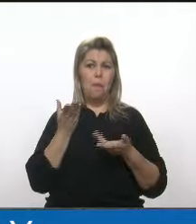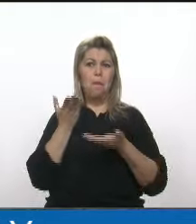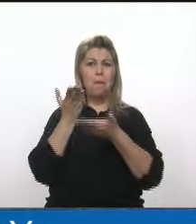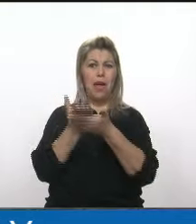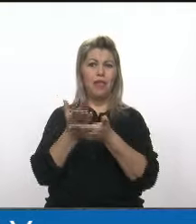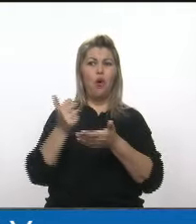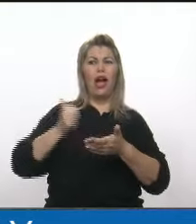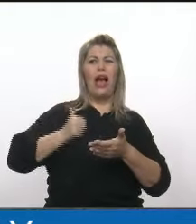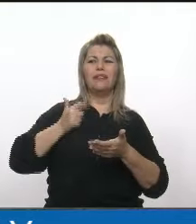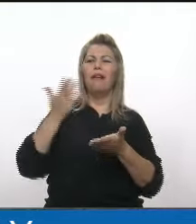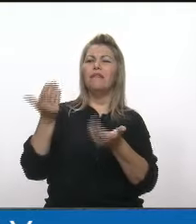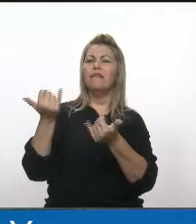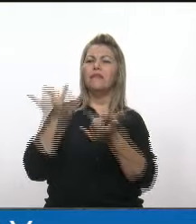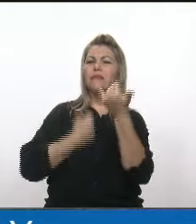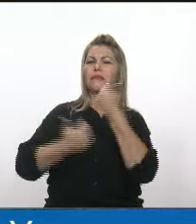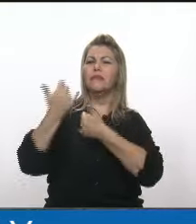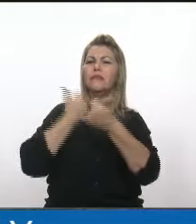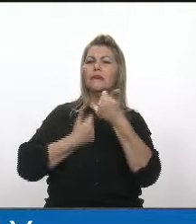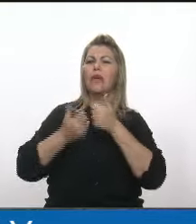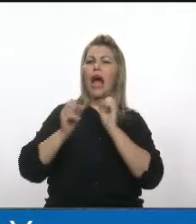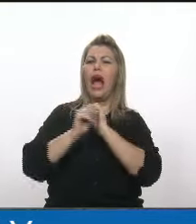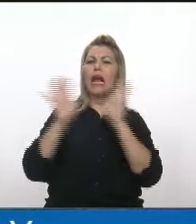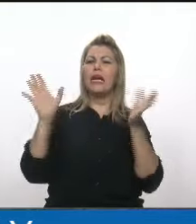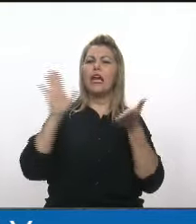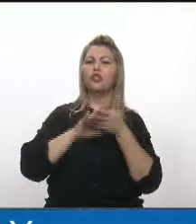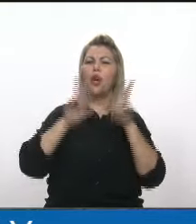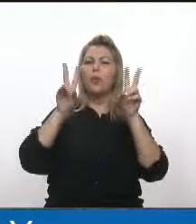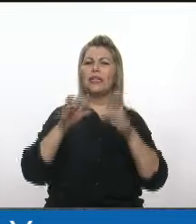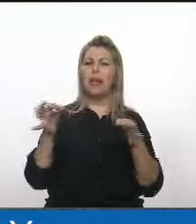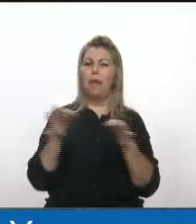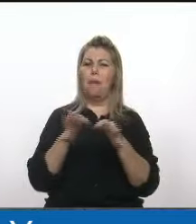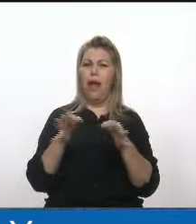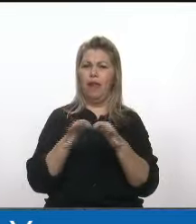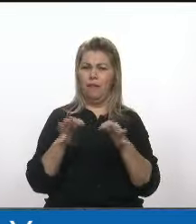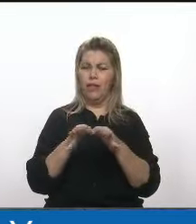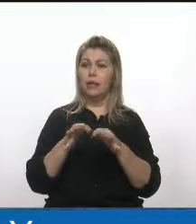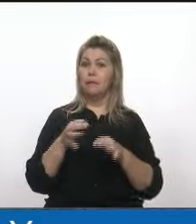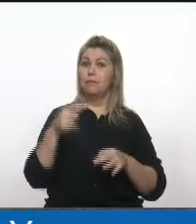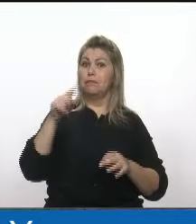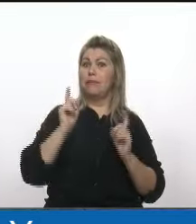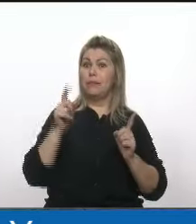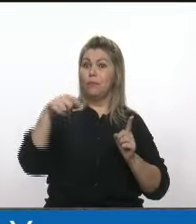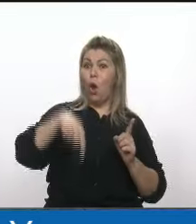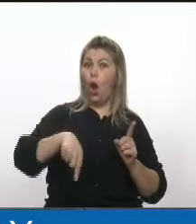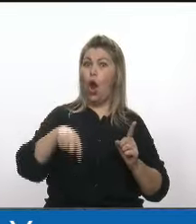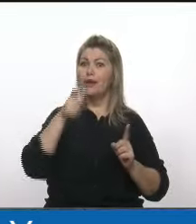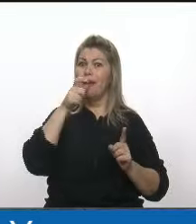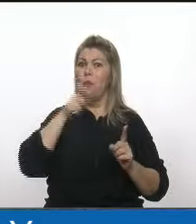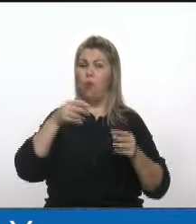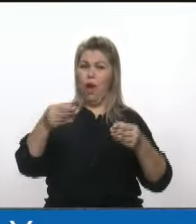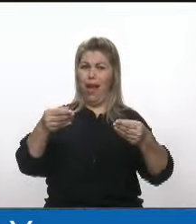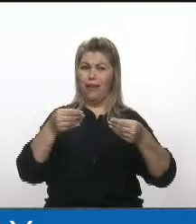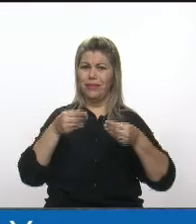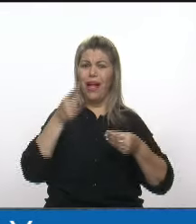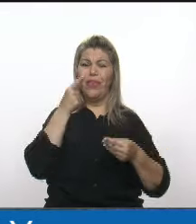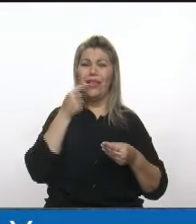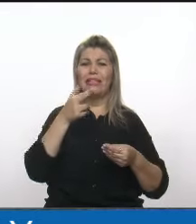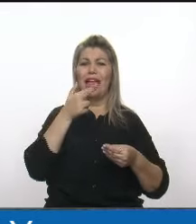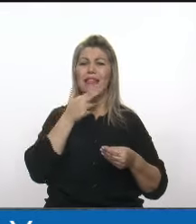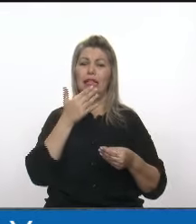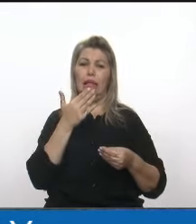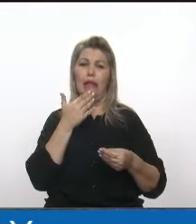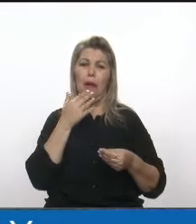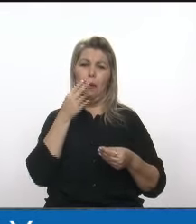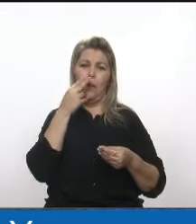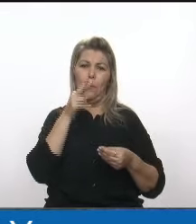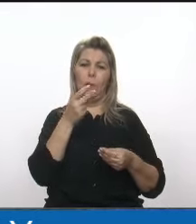aclarando precisamente por el tema de malvinas y paso a leer la nota que se recibió en el día de hoy Buenos Aires 7 de abril de 2024